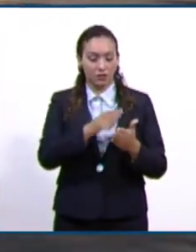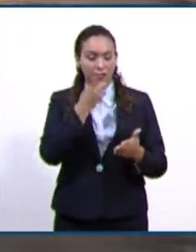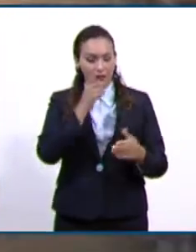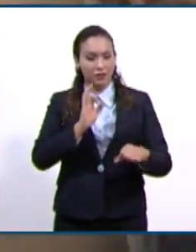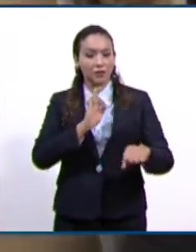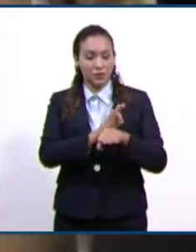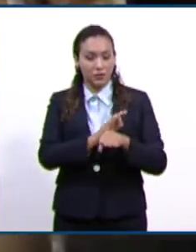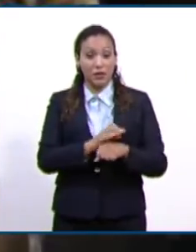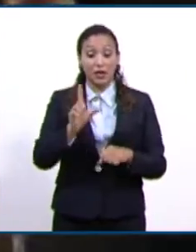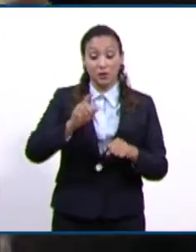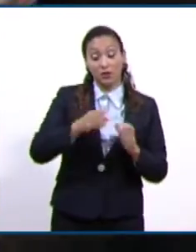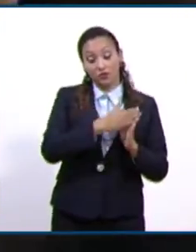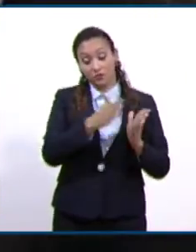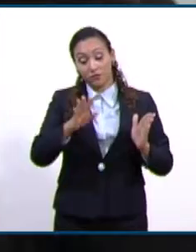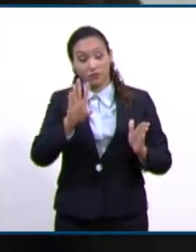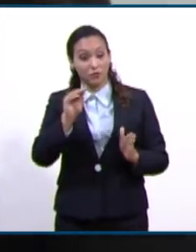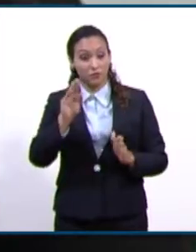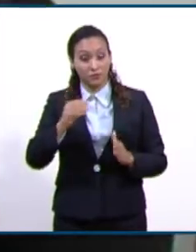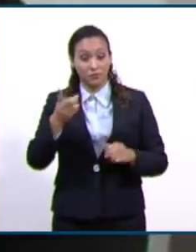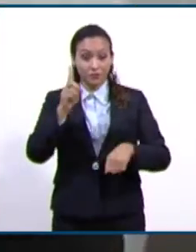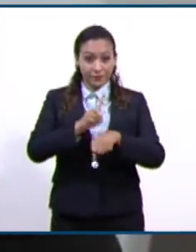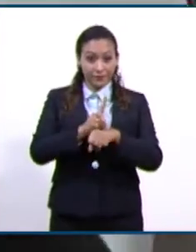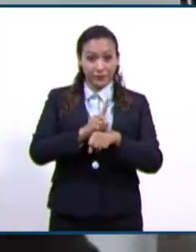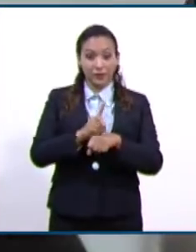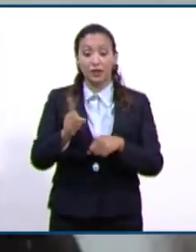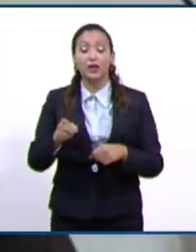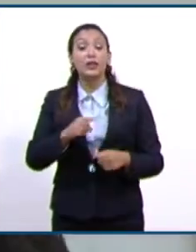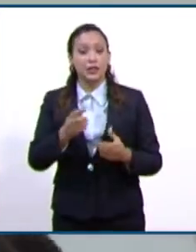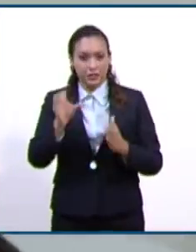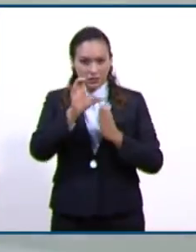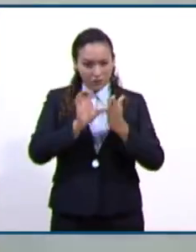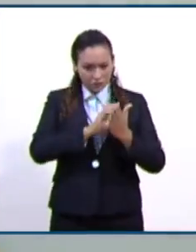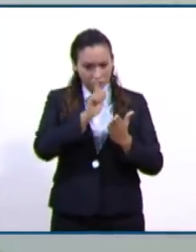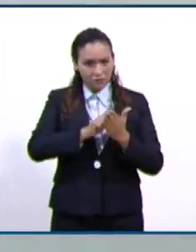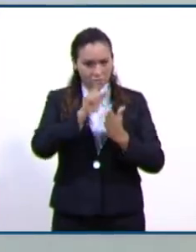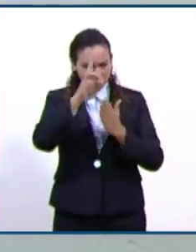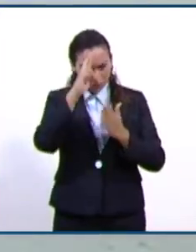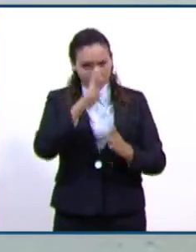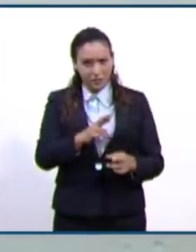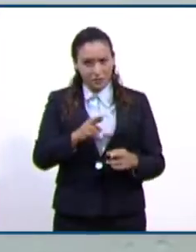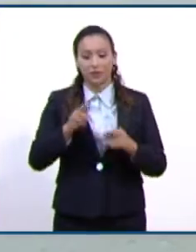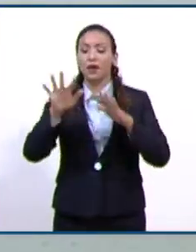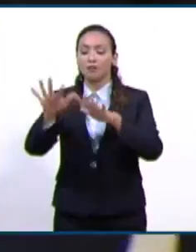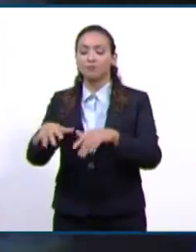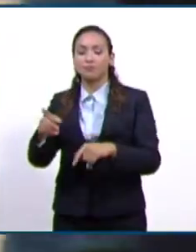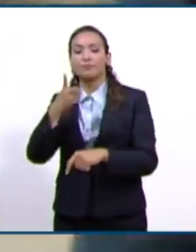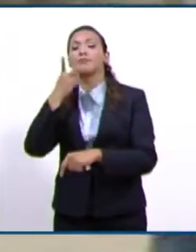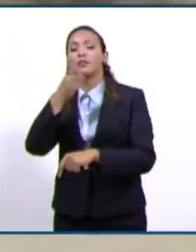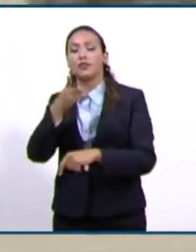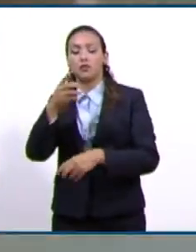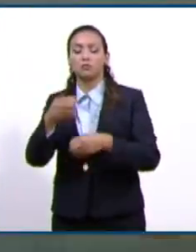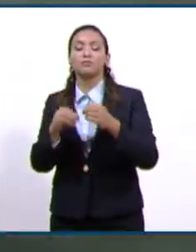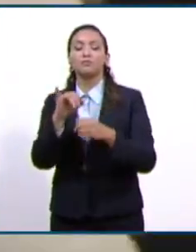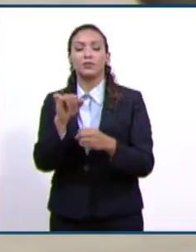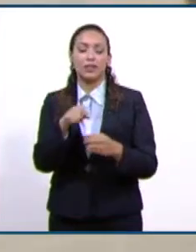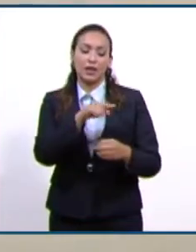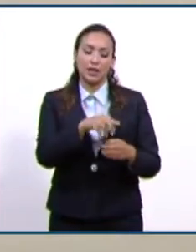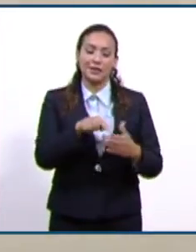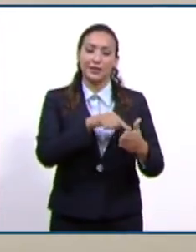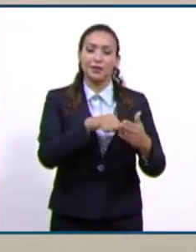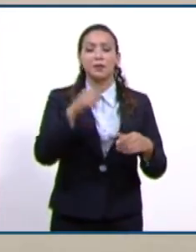plazo de 90 días, sin que fuera superado el problema de inconstitucionalidad, el Pleno determinó que debían invalidarse